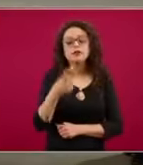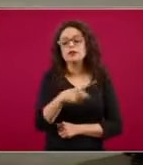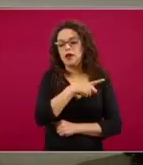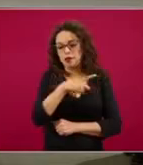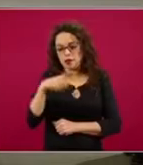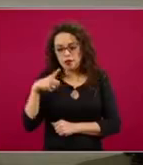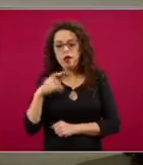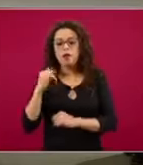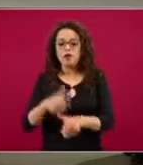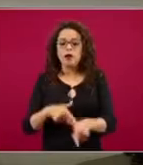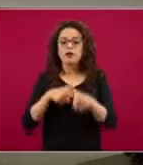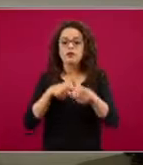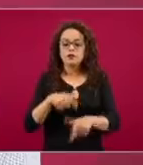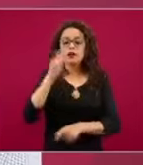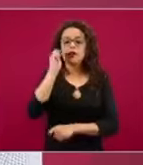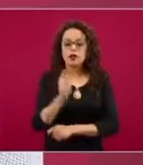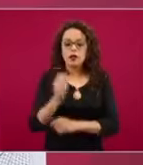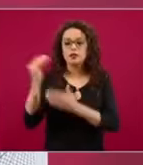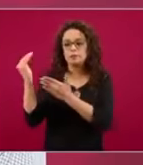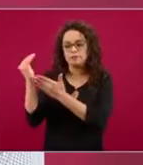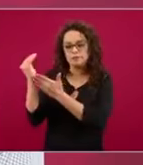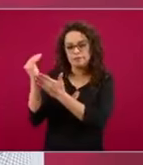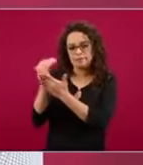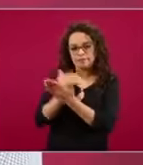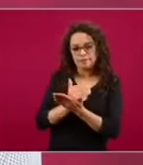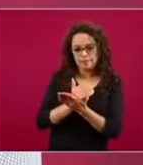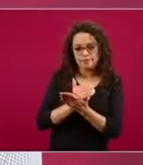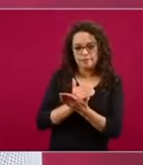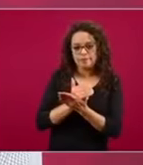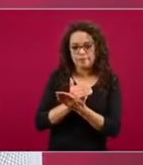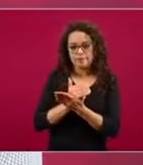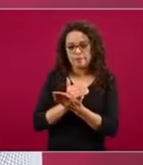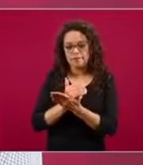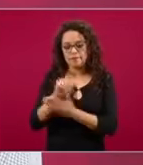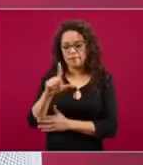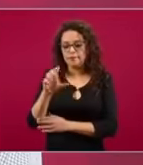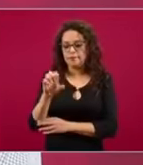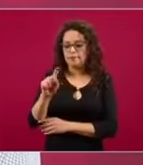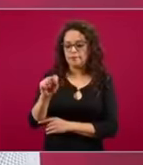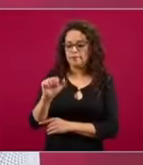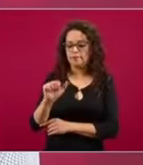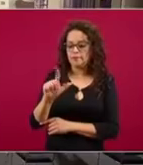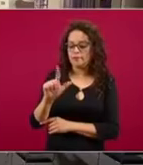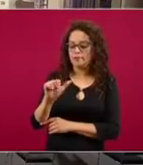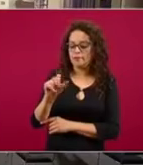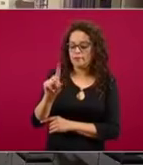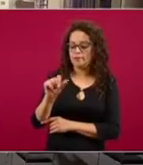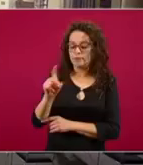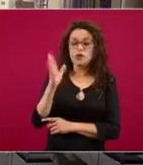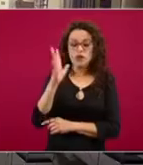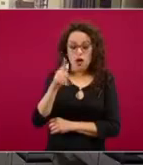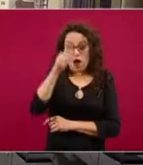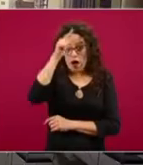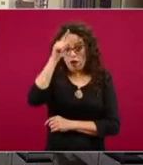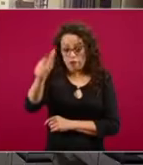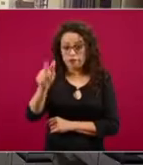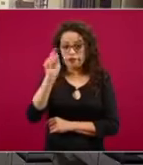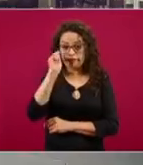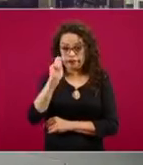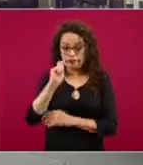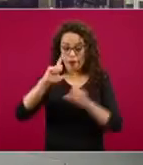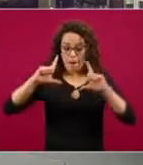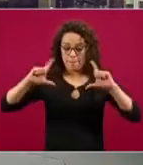contribuir a disminuir la letalidad. Y esta letalidad la hemos visto disminuyendo hasta llegar prácticamente a valores de